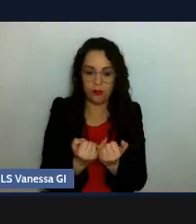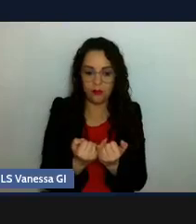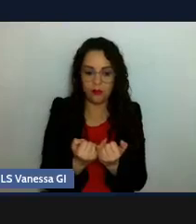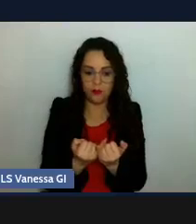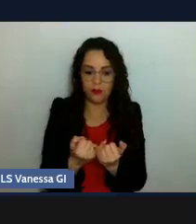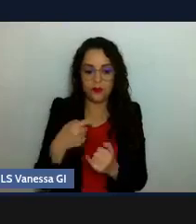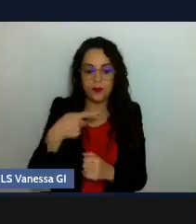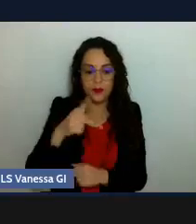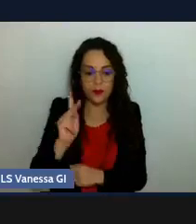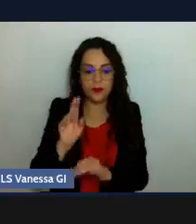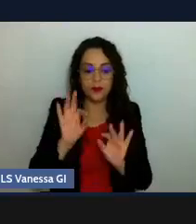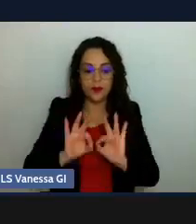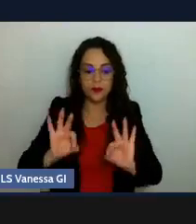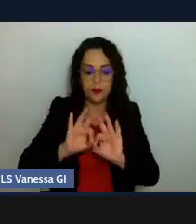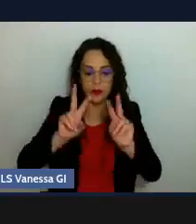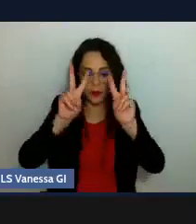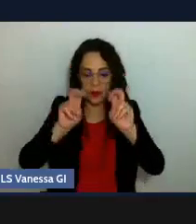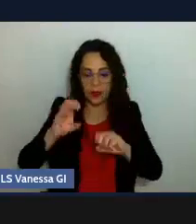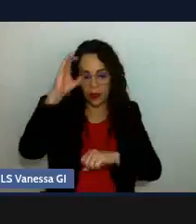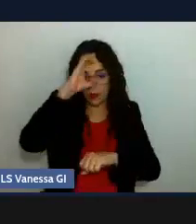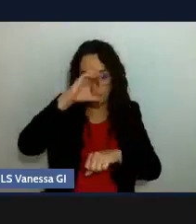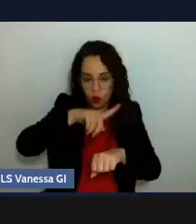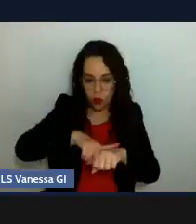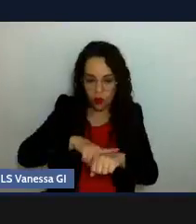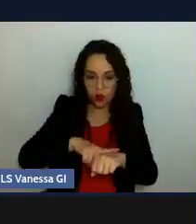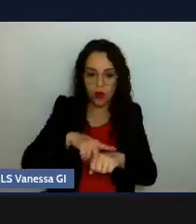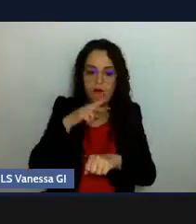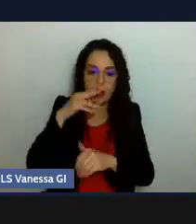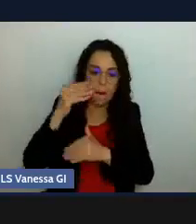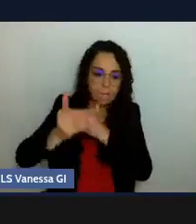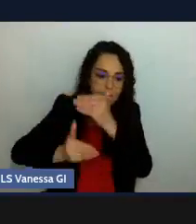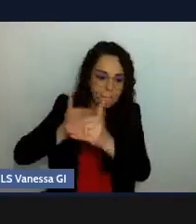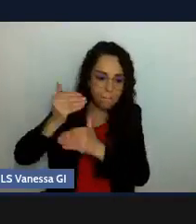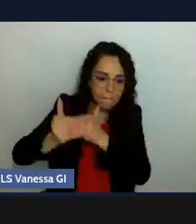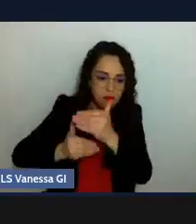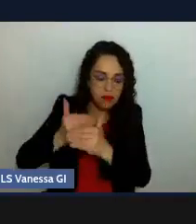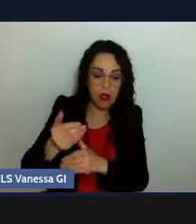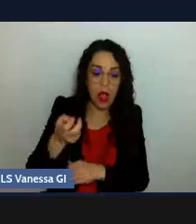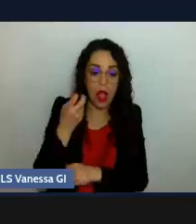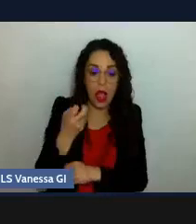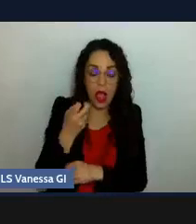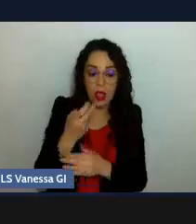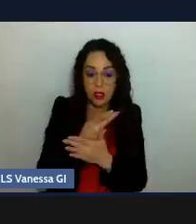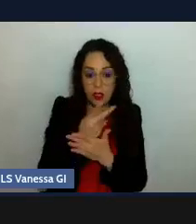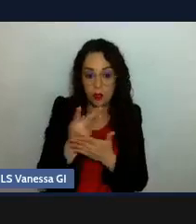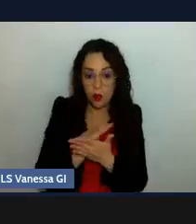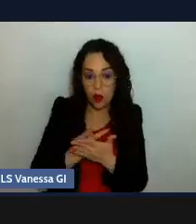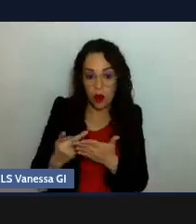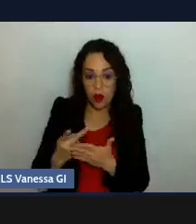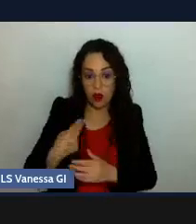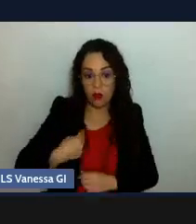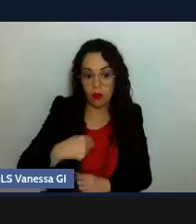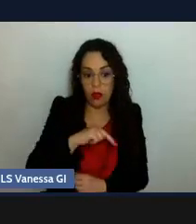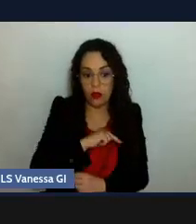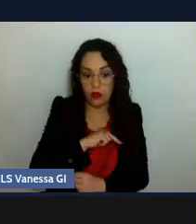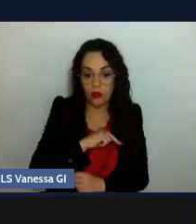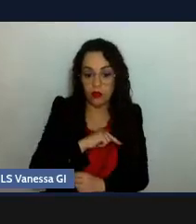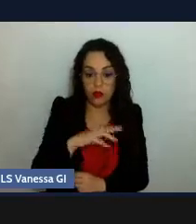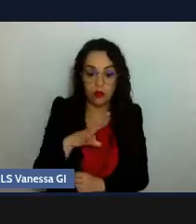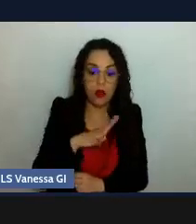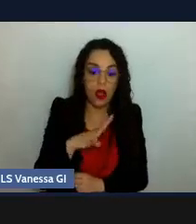cultural, la mejora de su unidad. Entonces, es otro de los programas que tenemos como con este